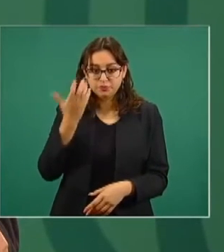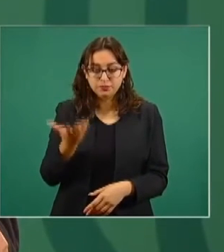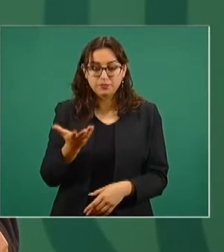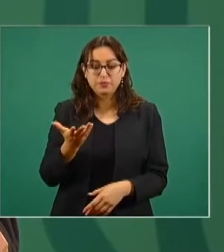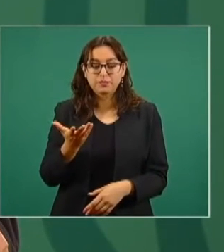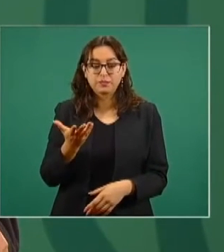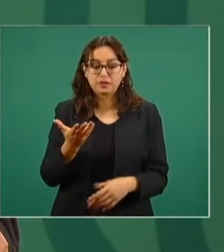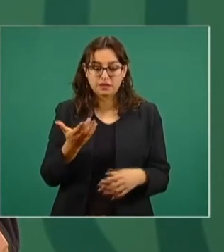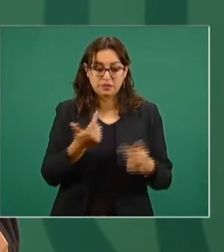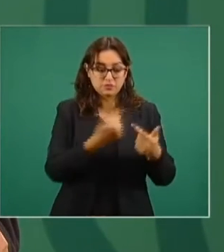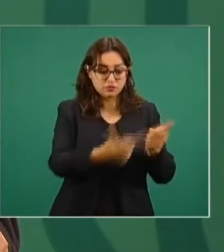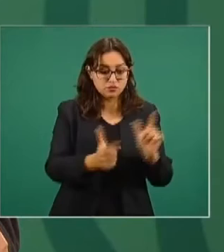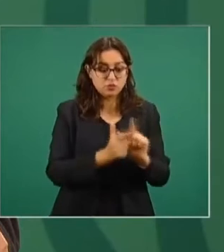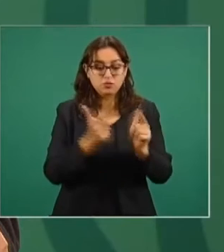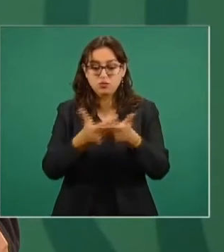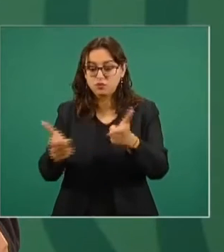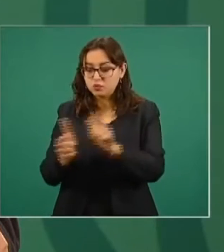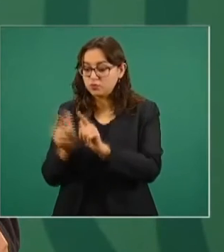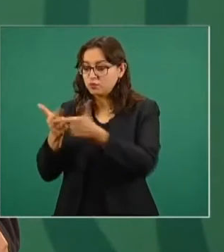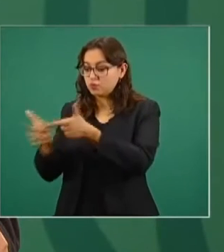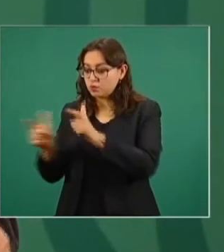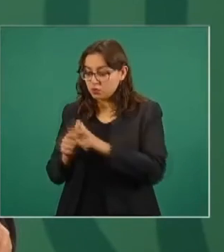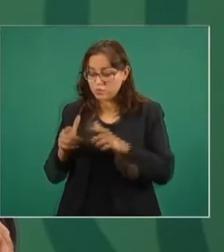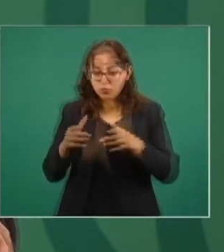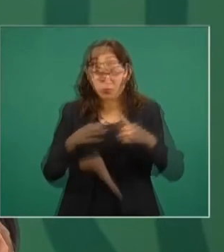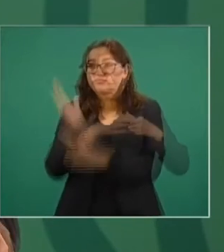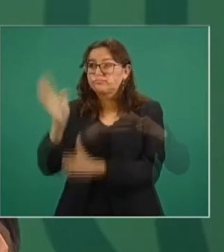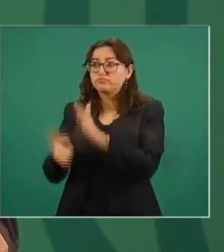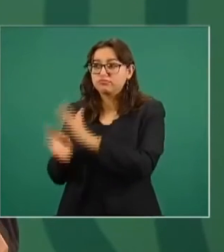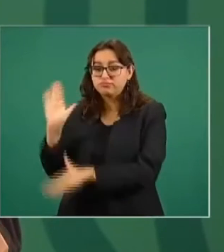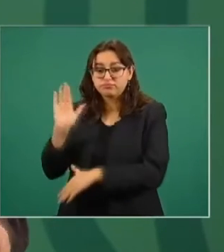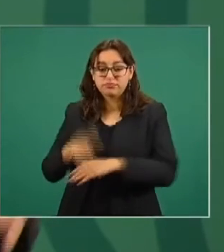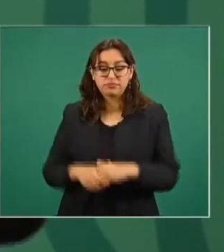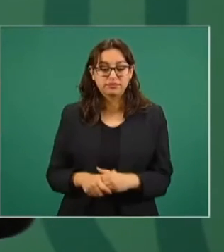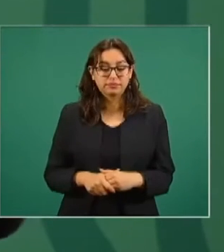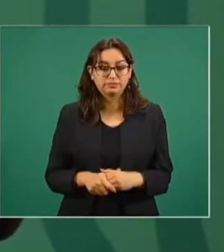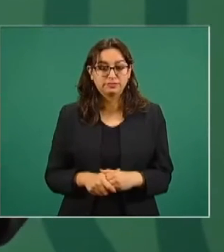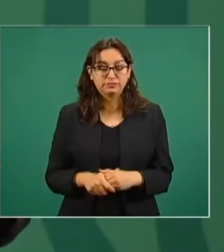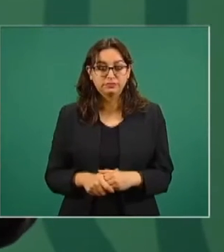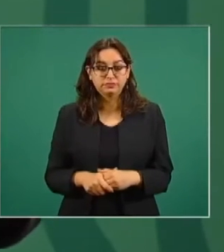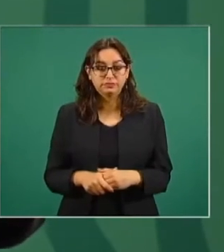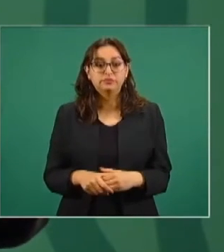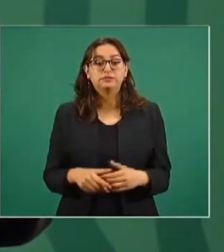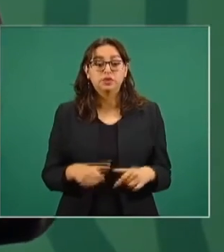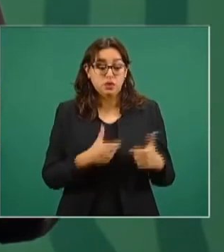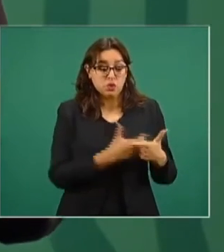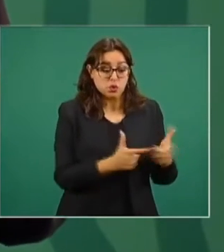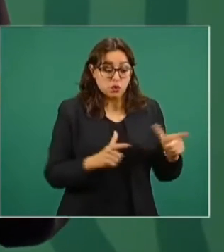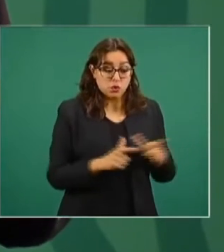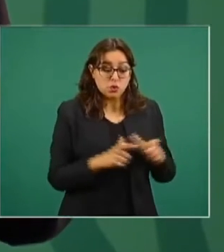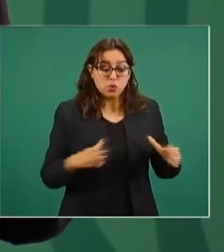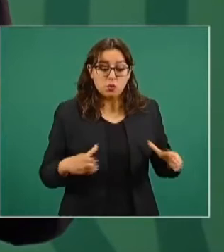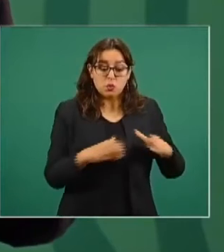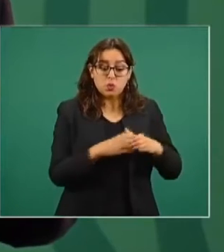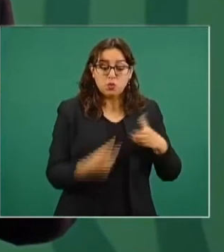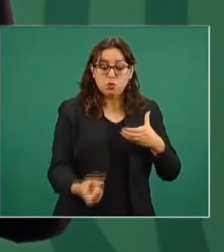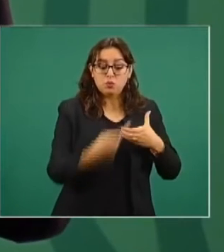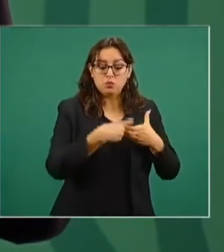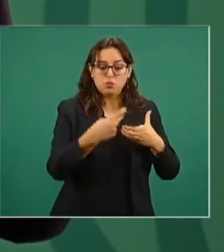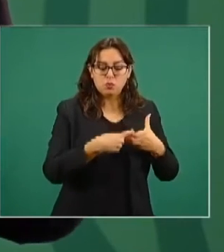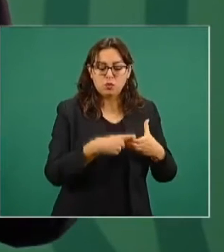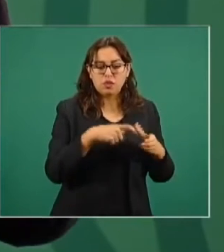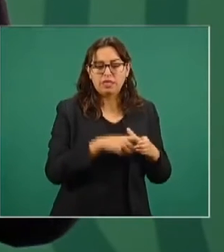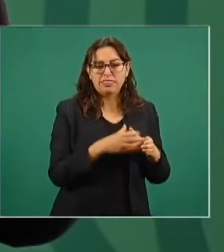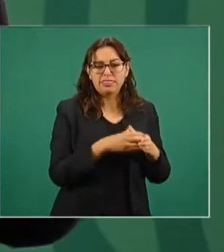brigadas de vacunación cada brigada integrada por 10